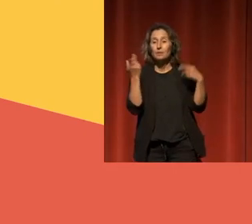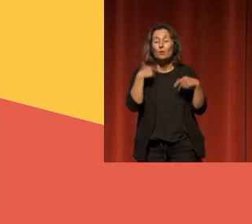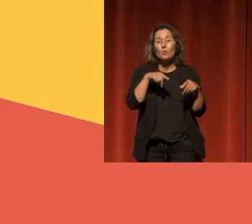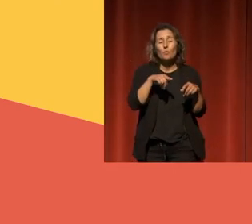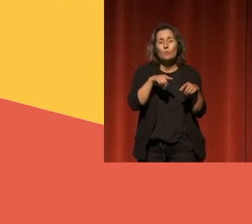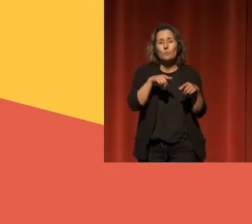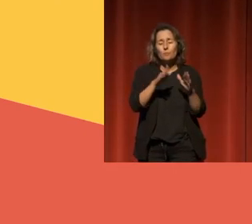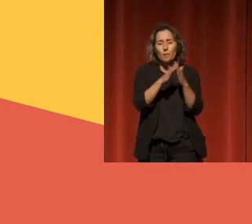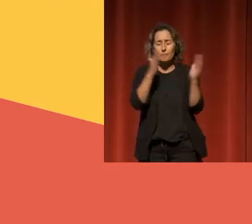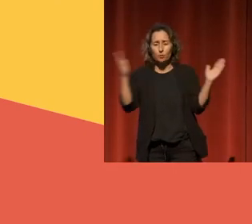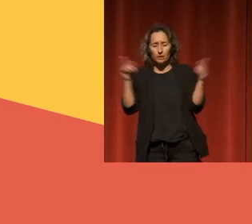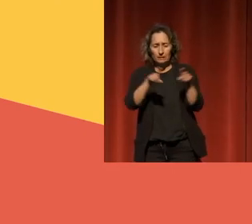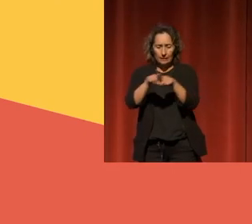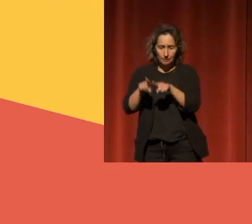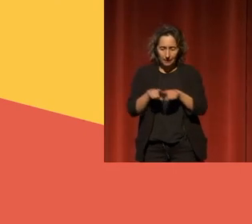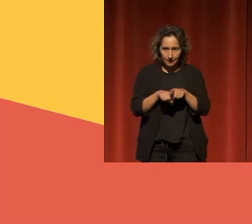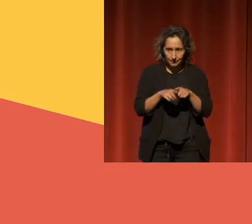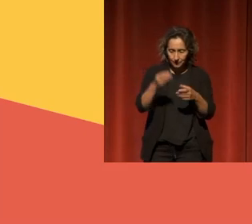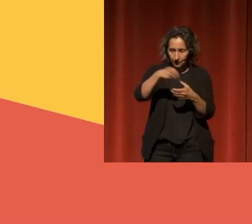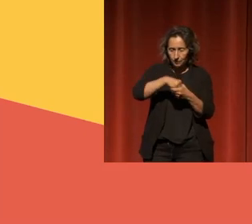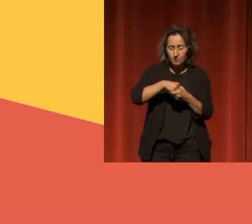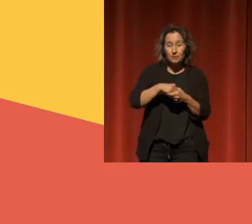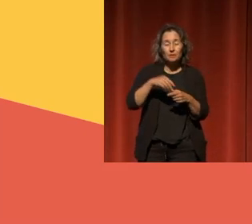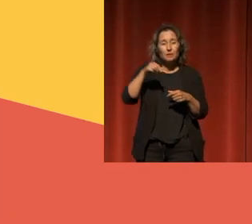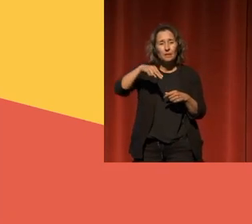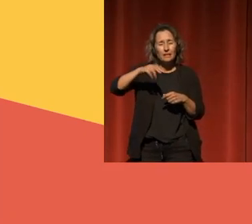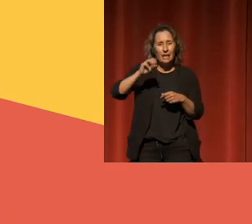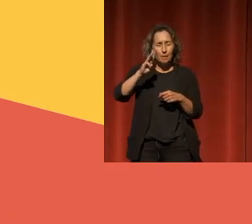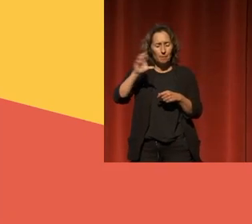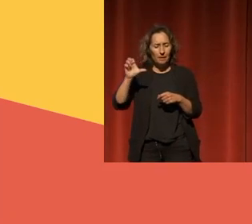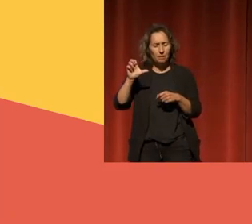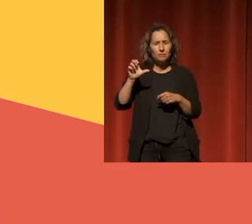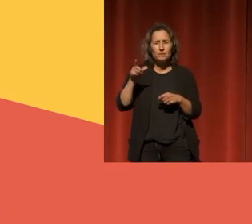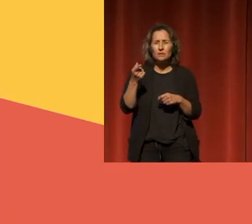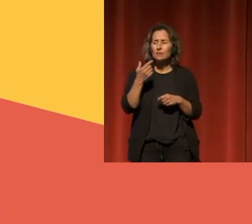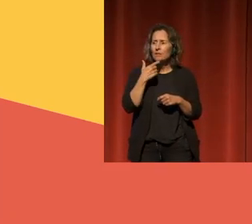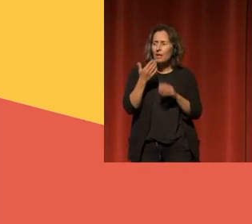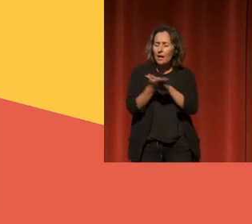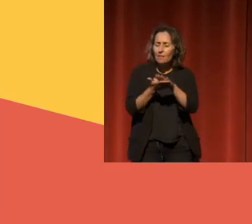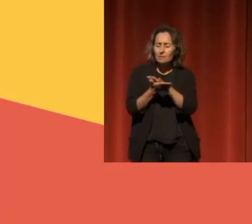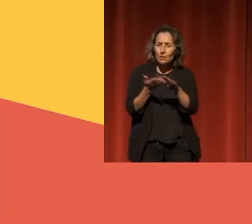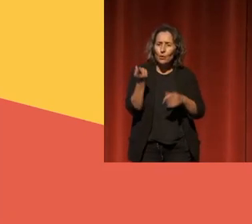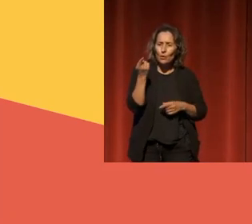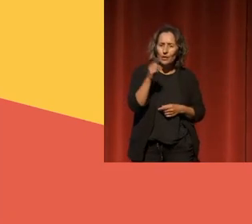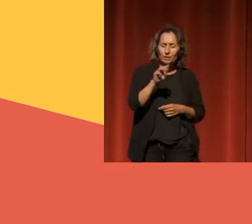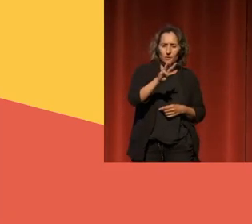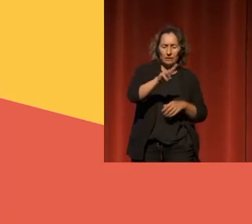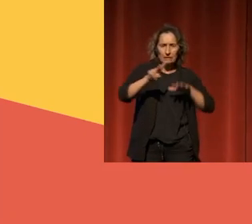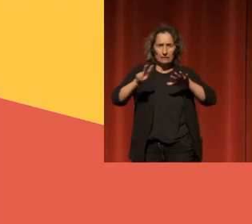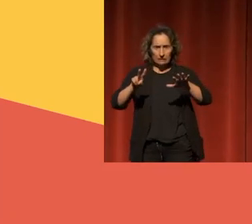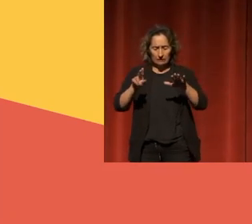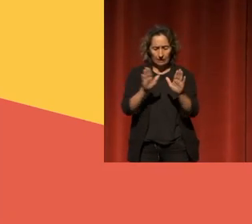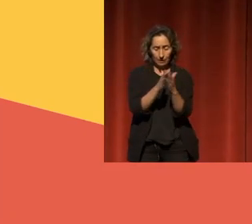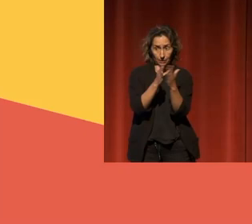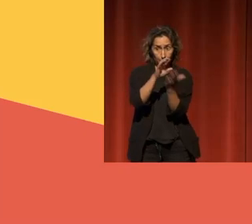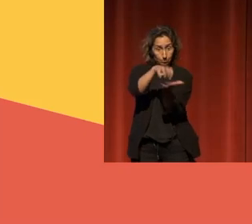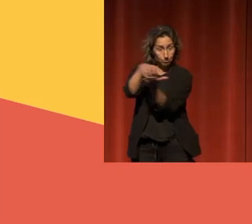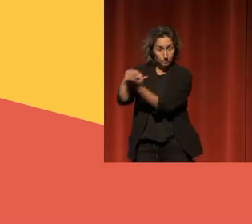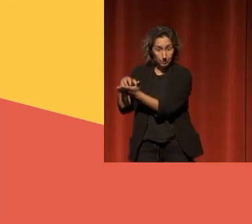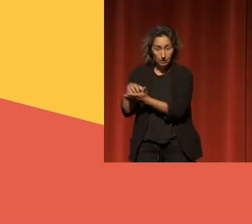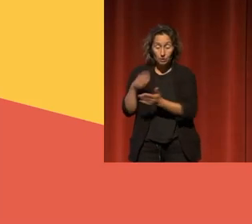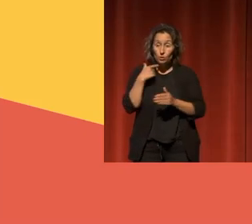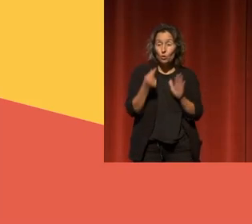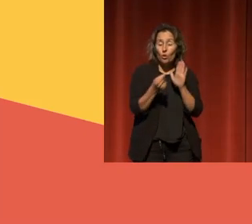hermanas y creo que esta mañana en Apple habíais hablado de 137 bibliotecas yo tengo aquí el dato